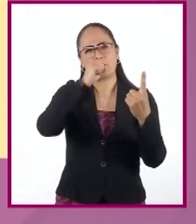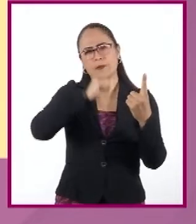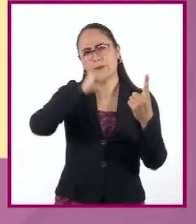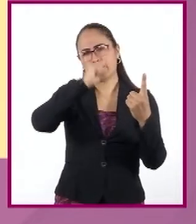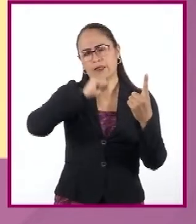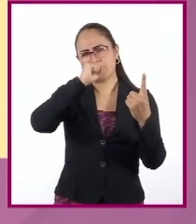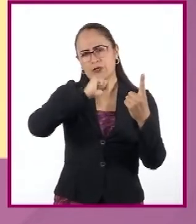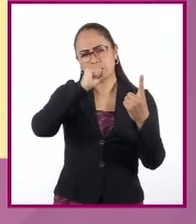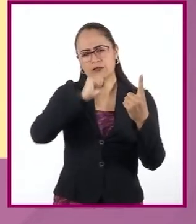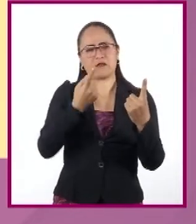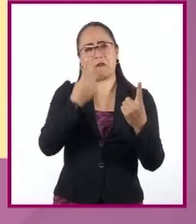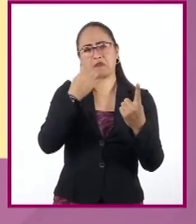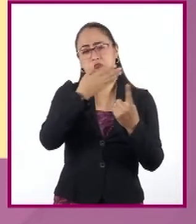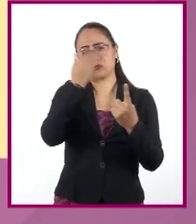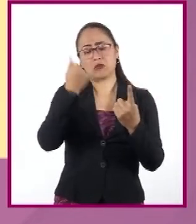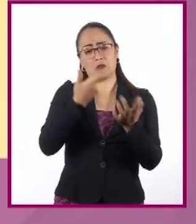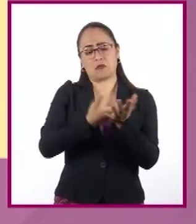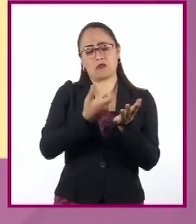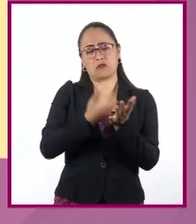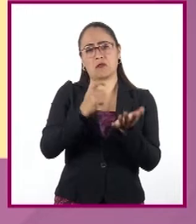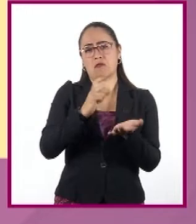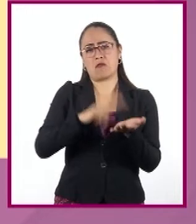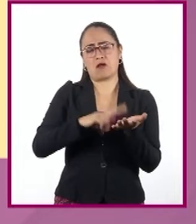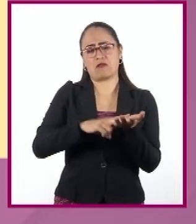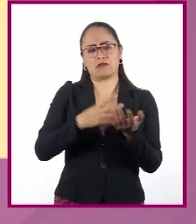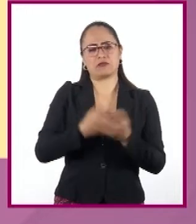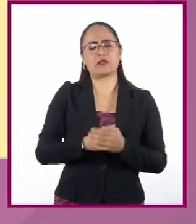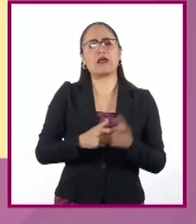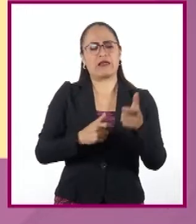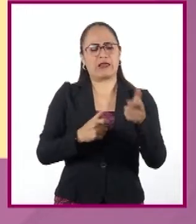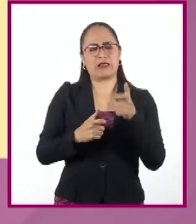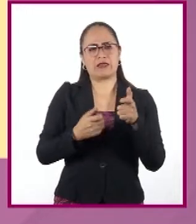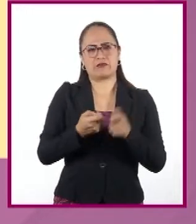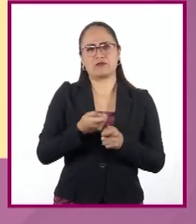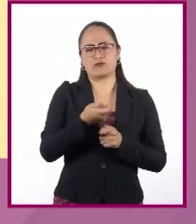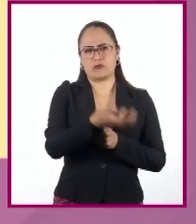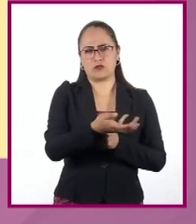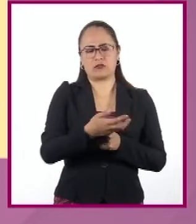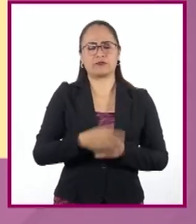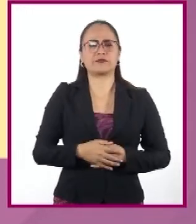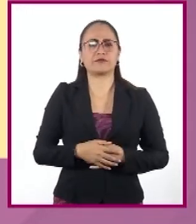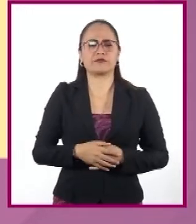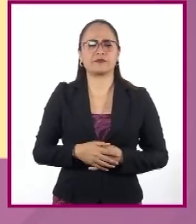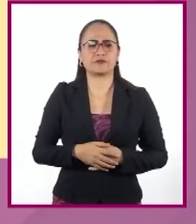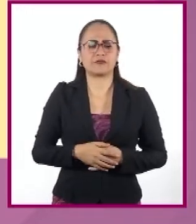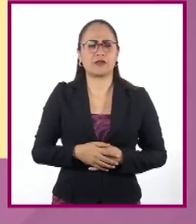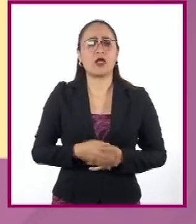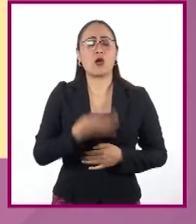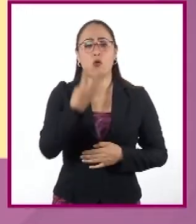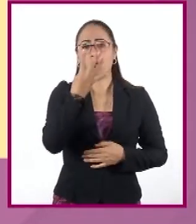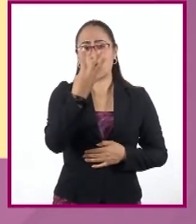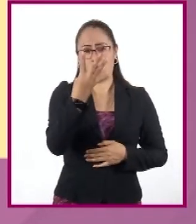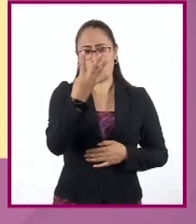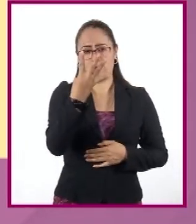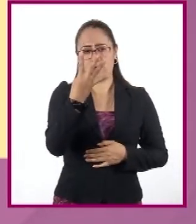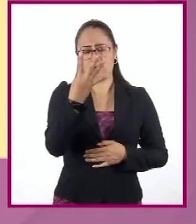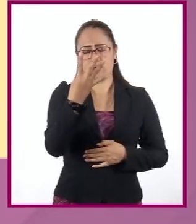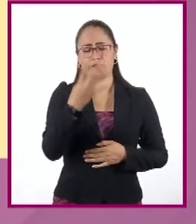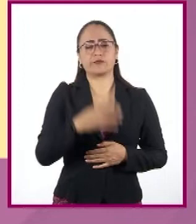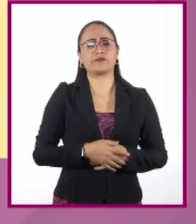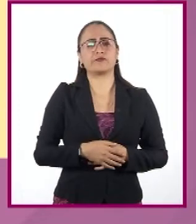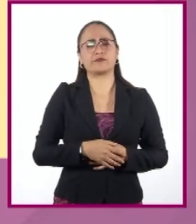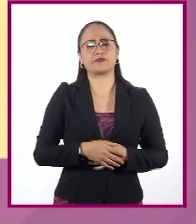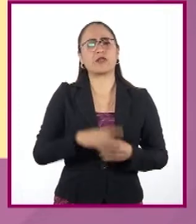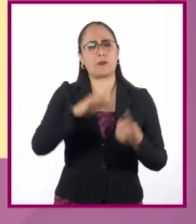ecuación utilizaremos la letra X para representar a dicha incógnita. Como son 4 paletas, sumaremos